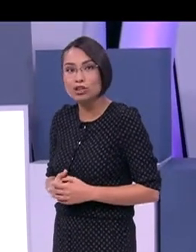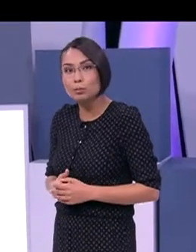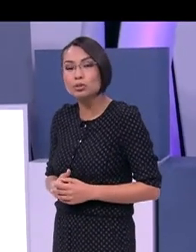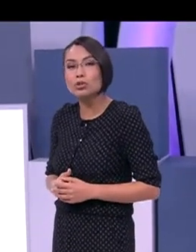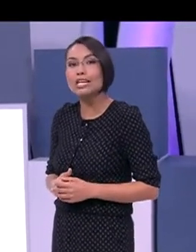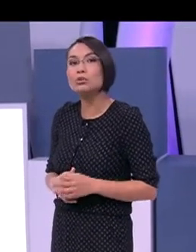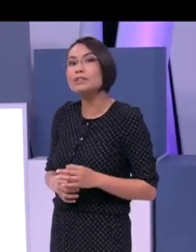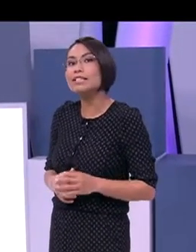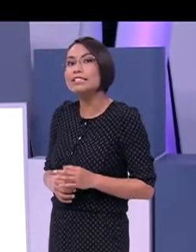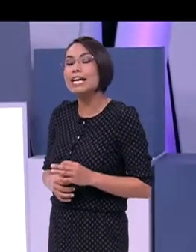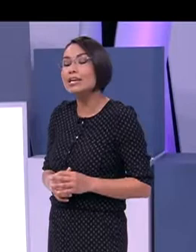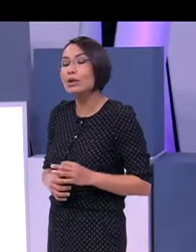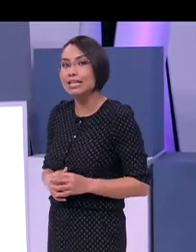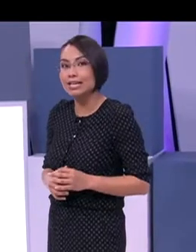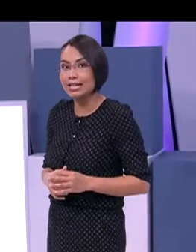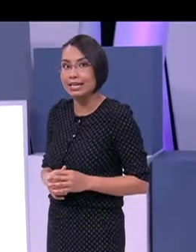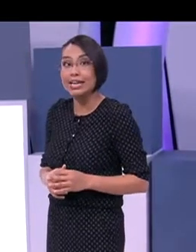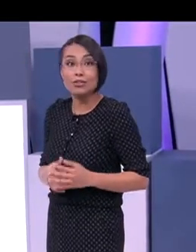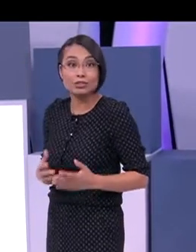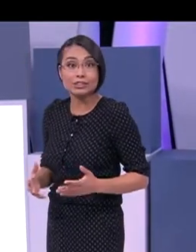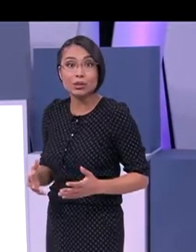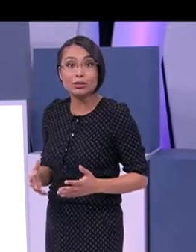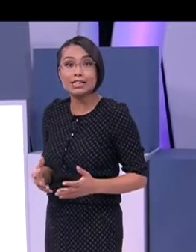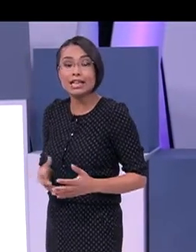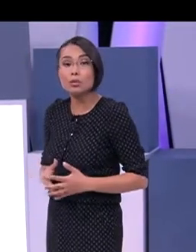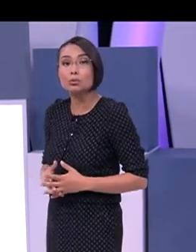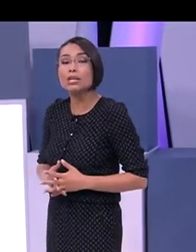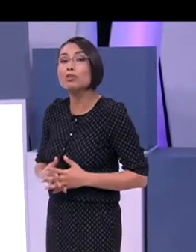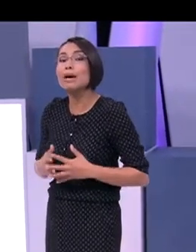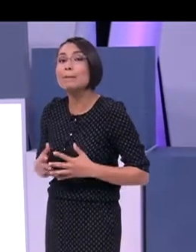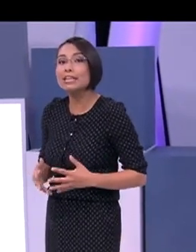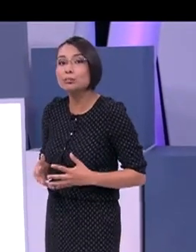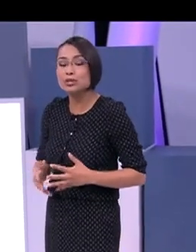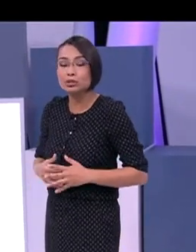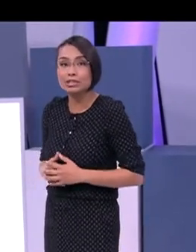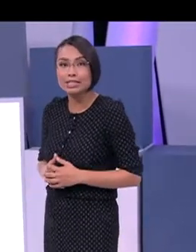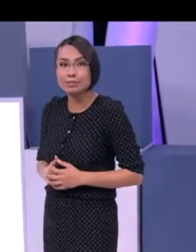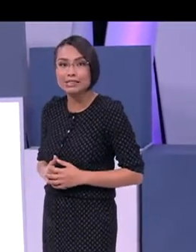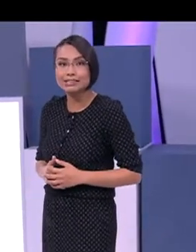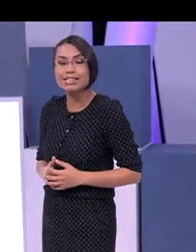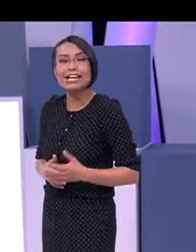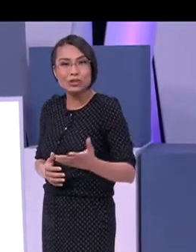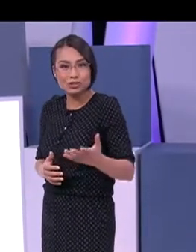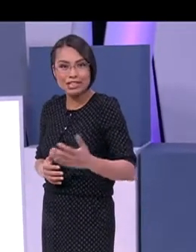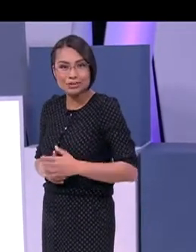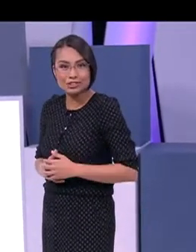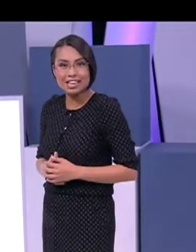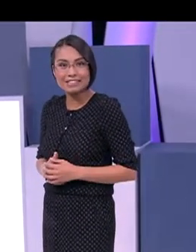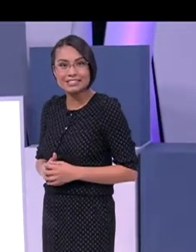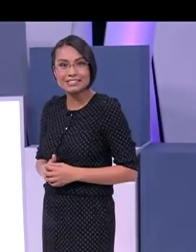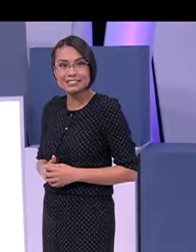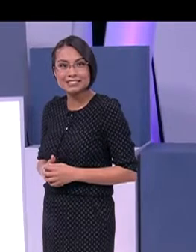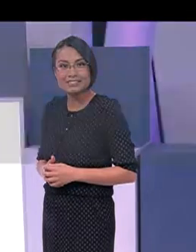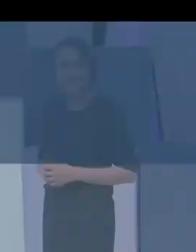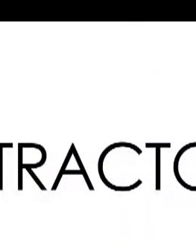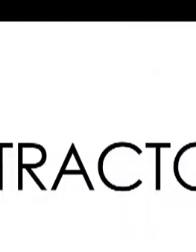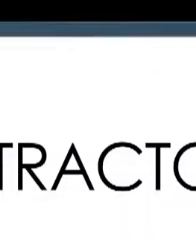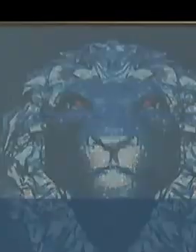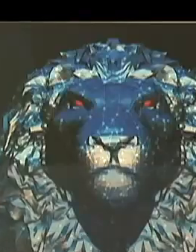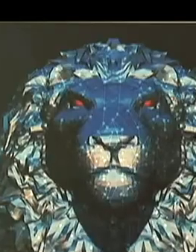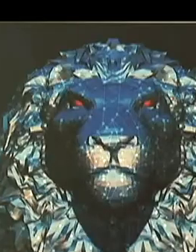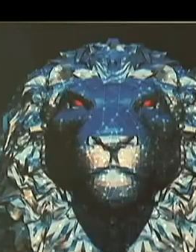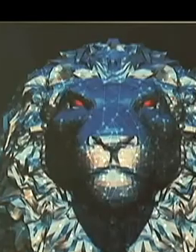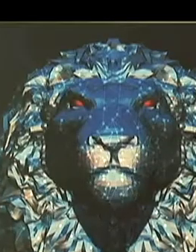y Supercómputo de la Universidad de Guadalajara, donde se encuentra la computadora más poderosa del país. Conozcámosla.